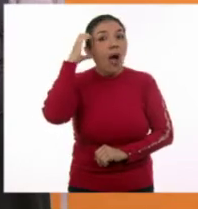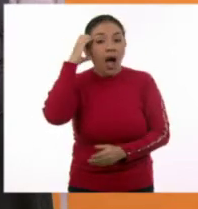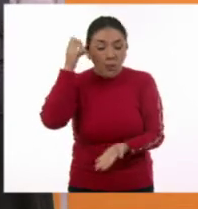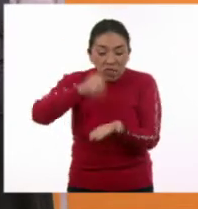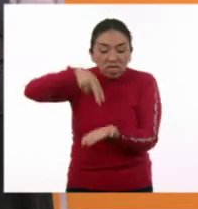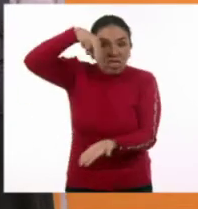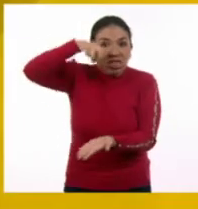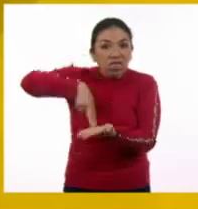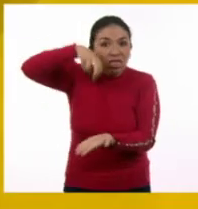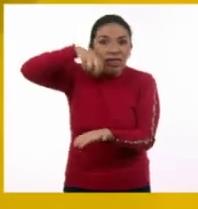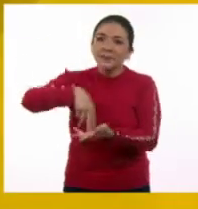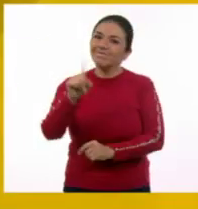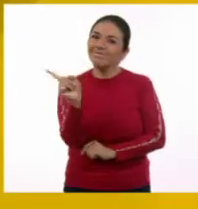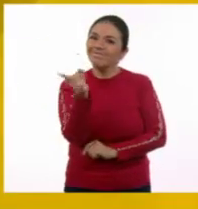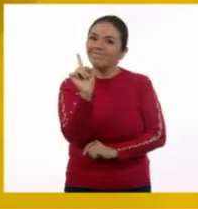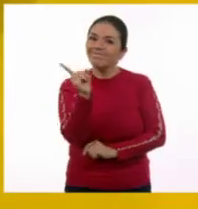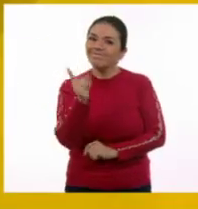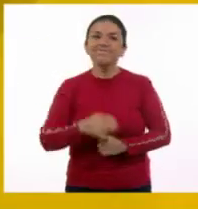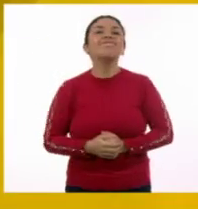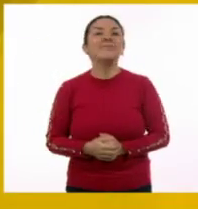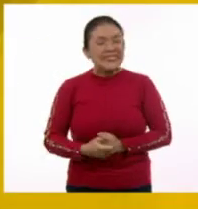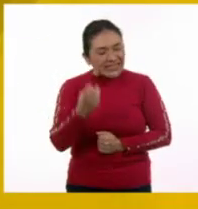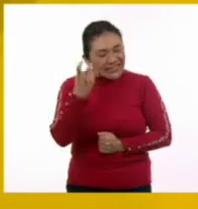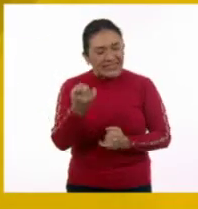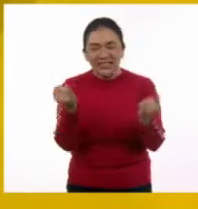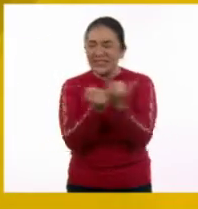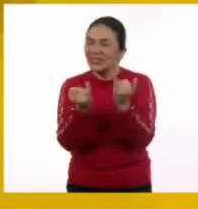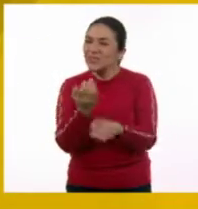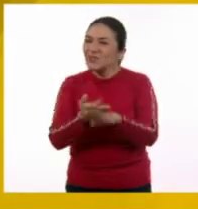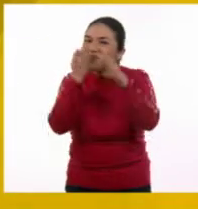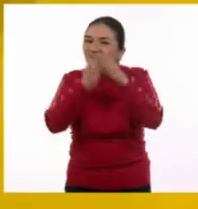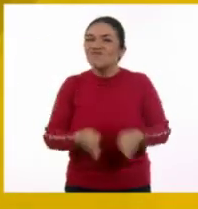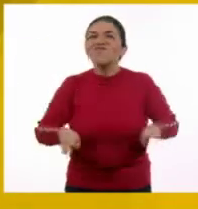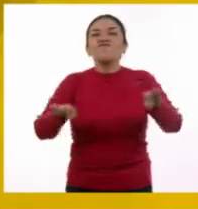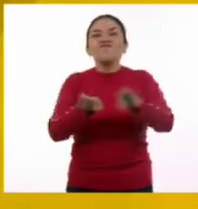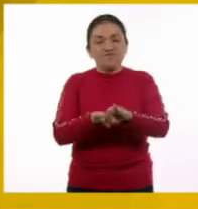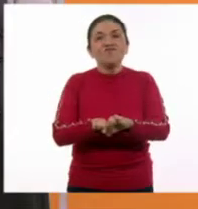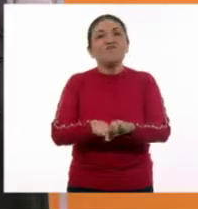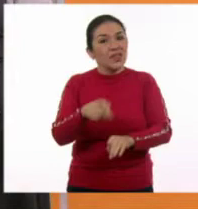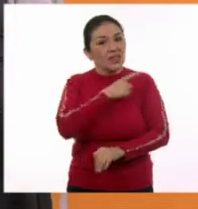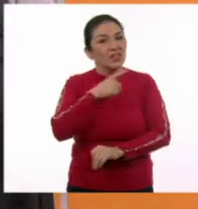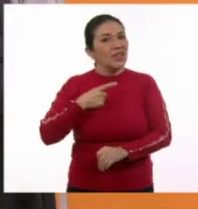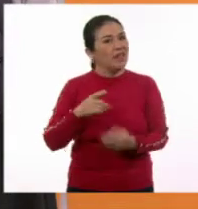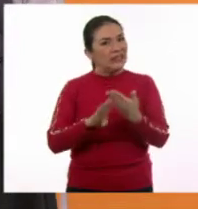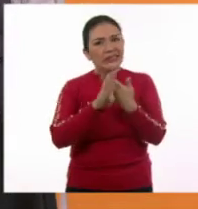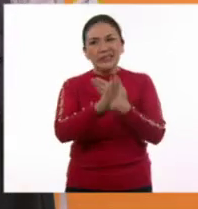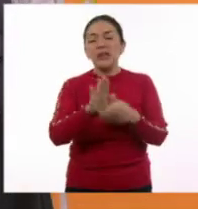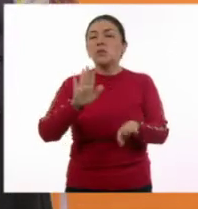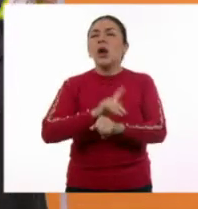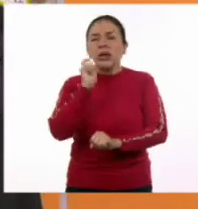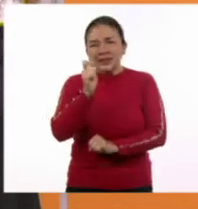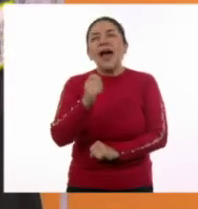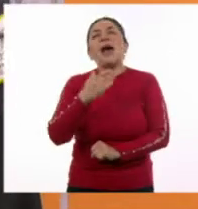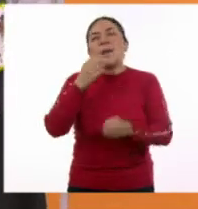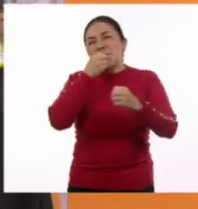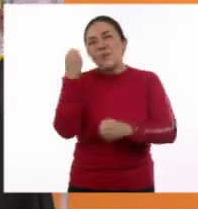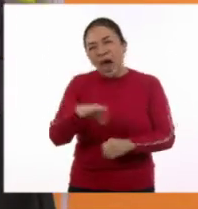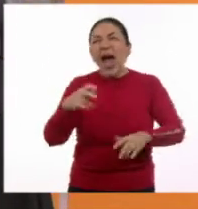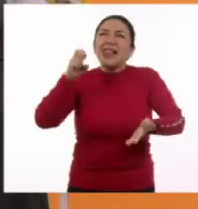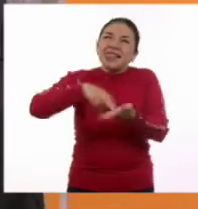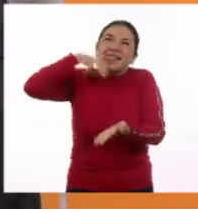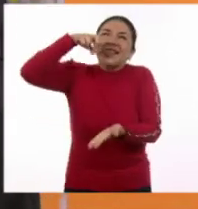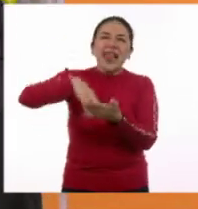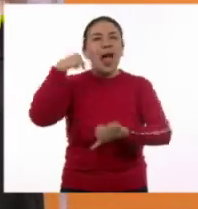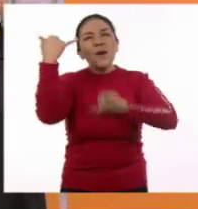camas y eso también es muy importante que lo evitemos porque yo sé que puede ser divertido